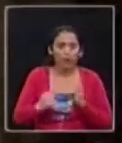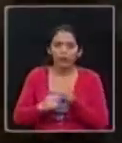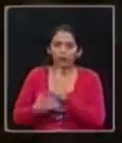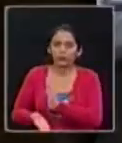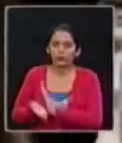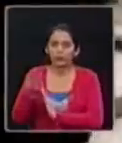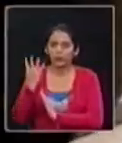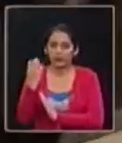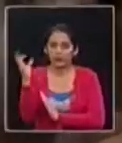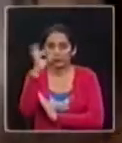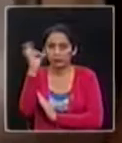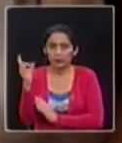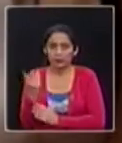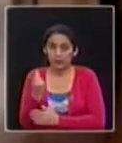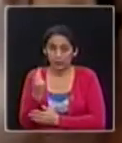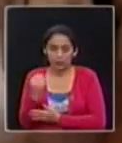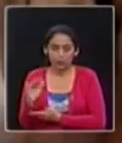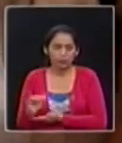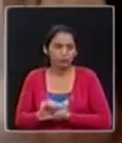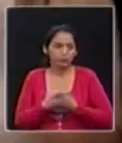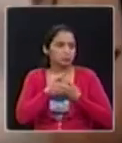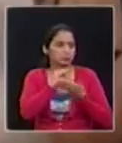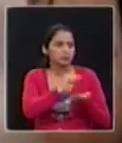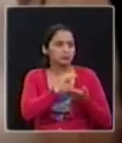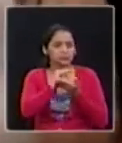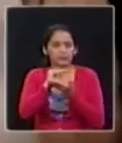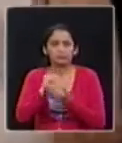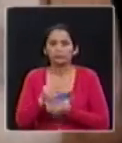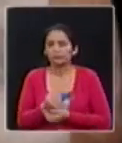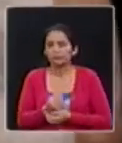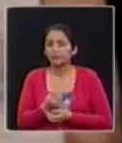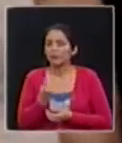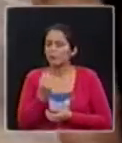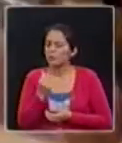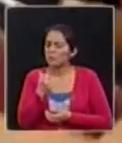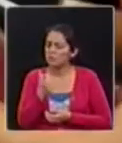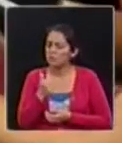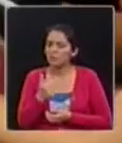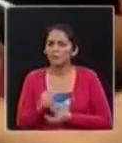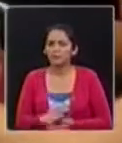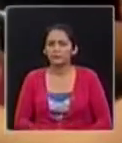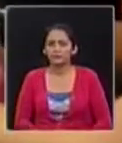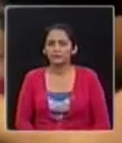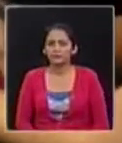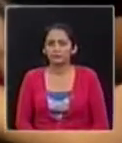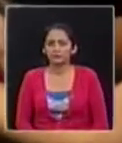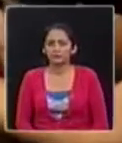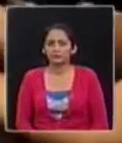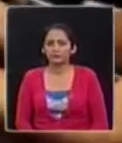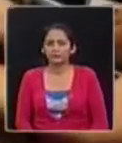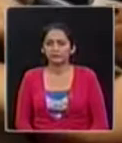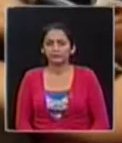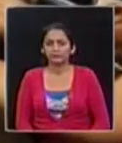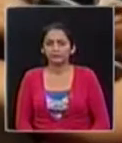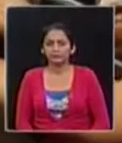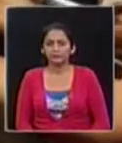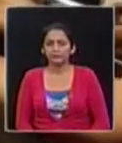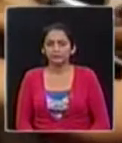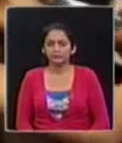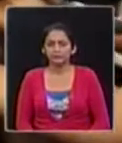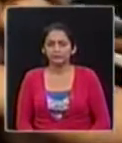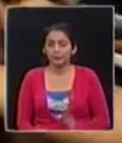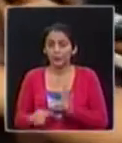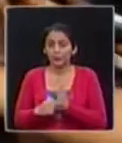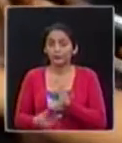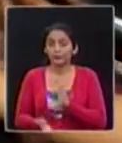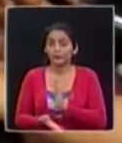funcionario señaló que la recaudación por ese concepto superó las expectativas. La expectativa de recaudación neta de esta medida, con todos los beneficios y